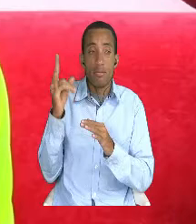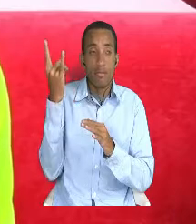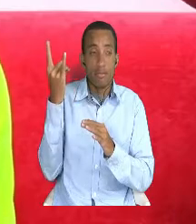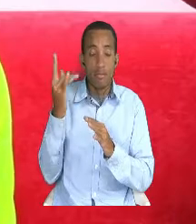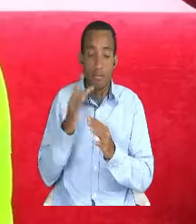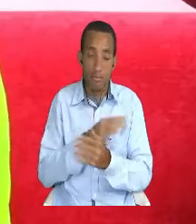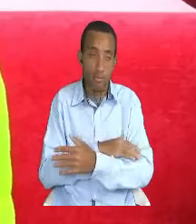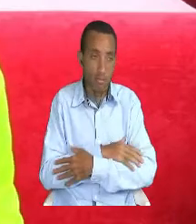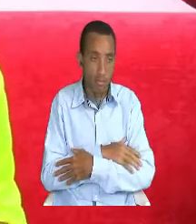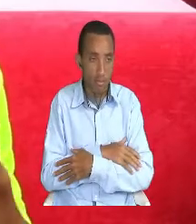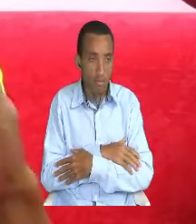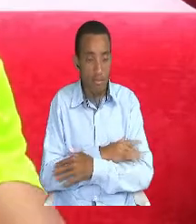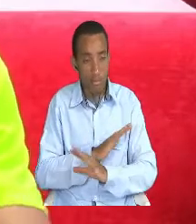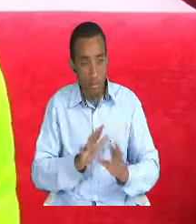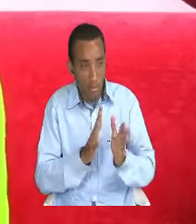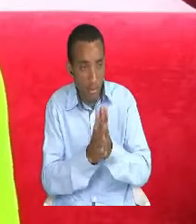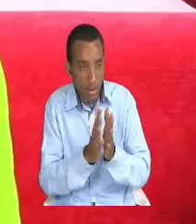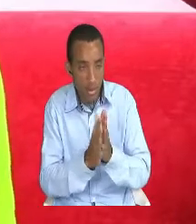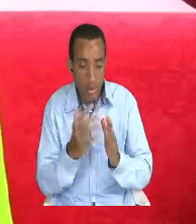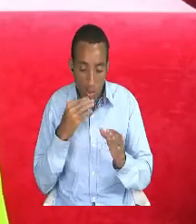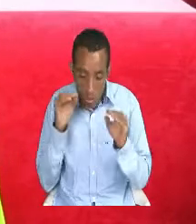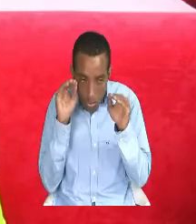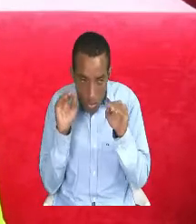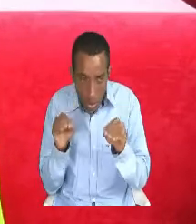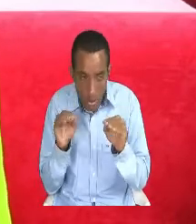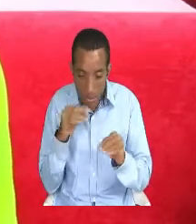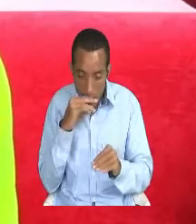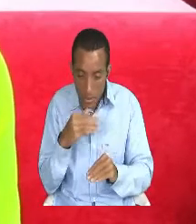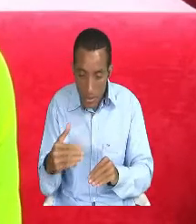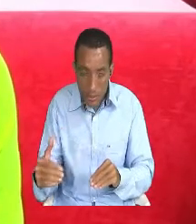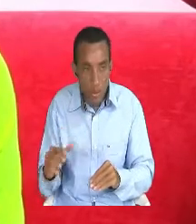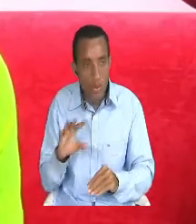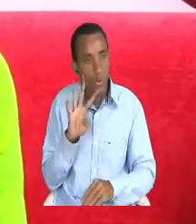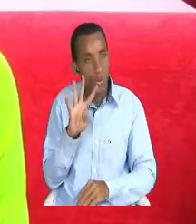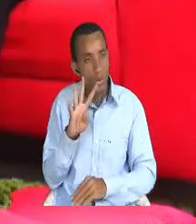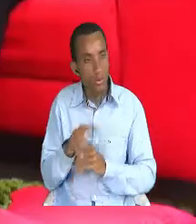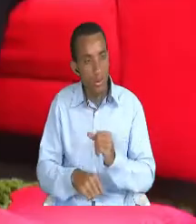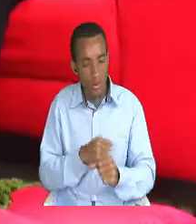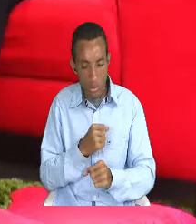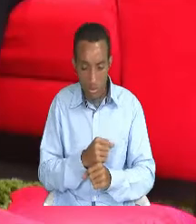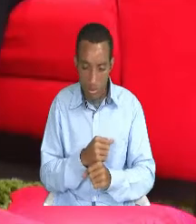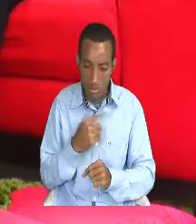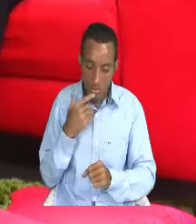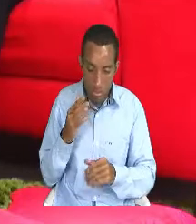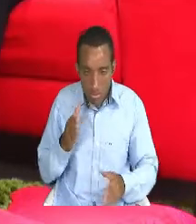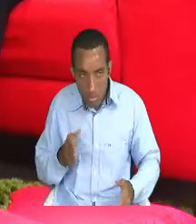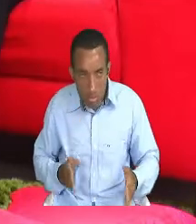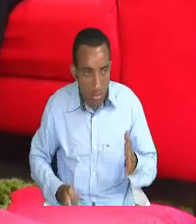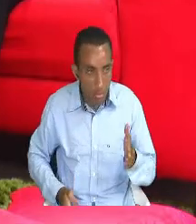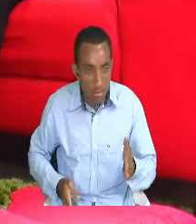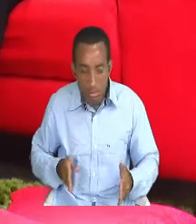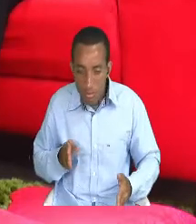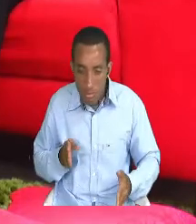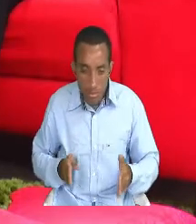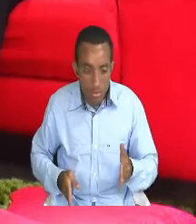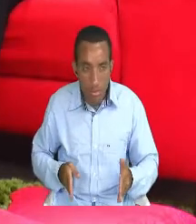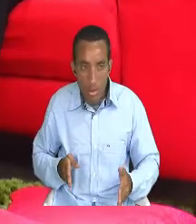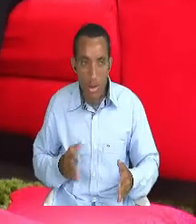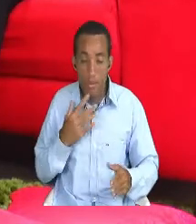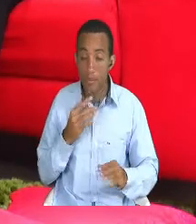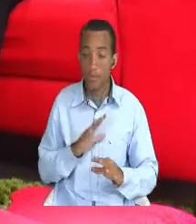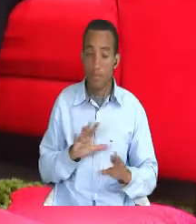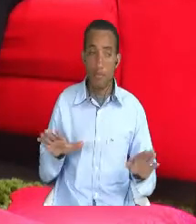empezó a hacer desde el semillero. Tenemos niños de 4 años entrenando atletismo. ¿Qué se espera? O sea, nosotros